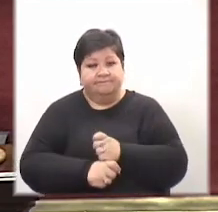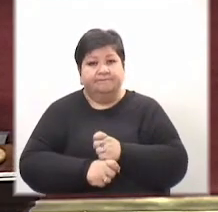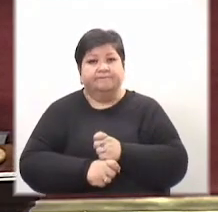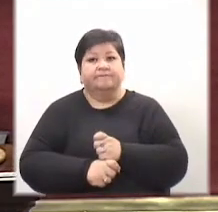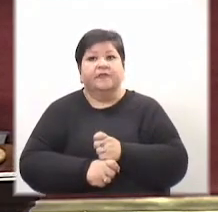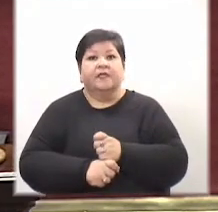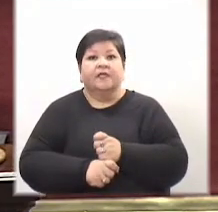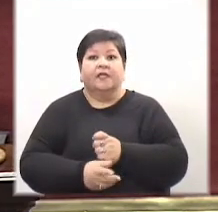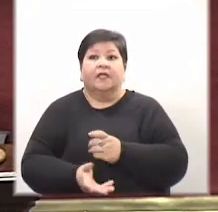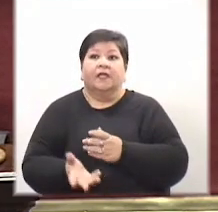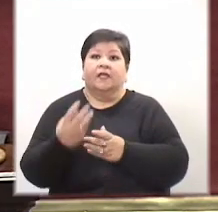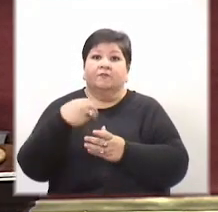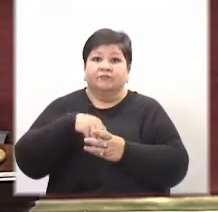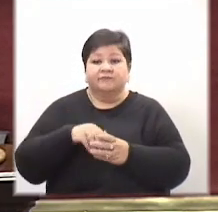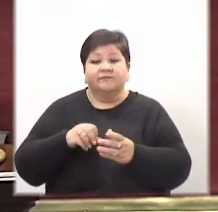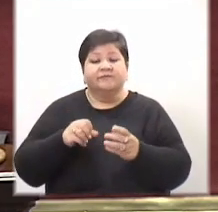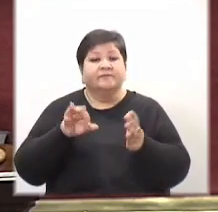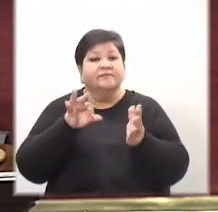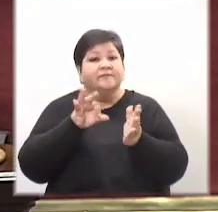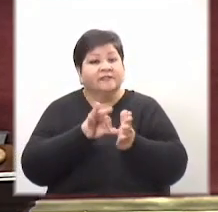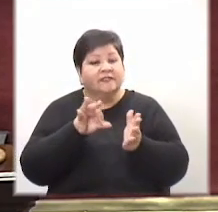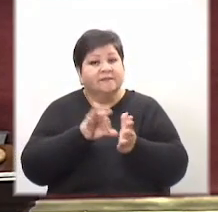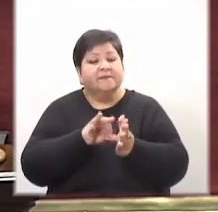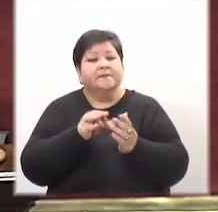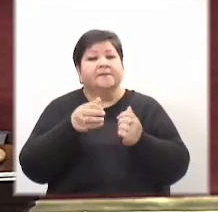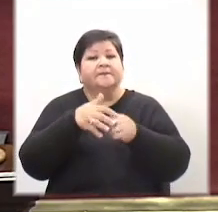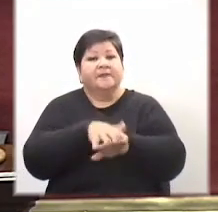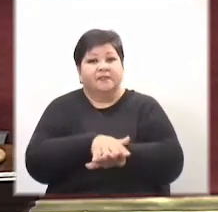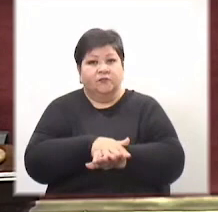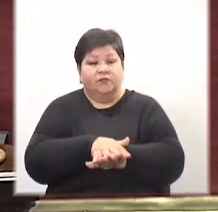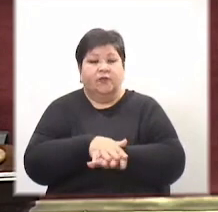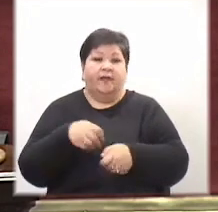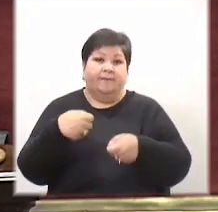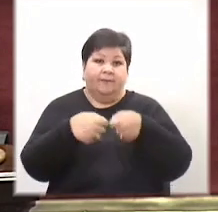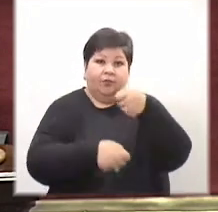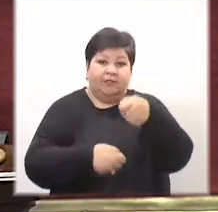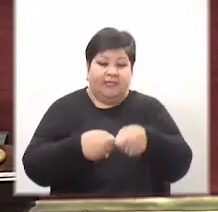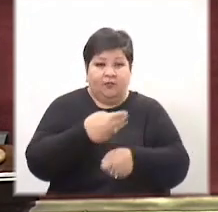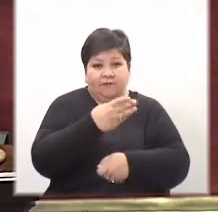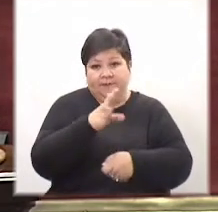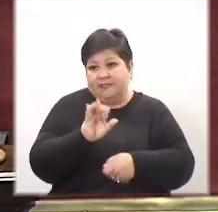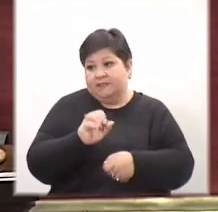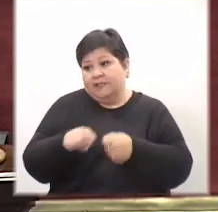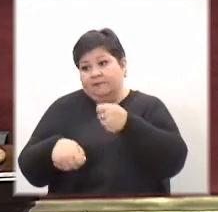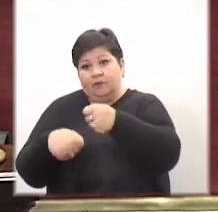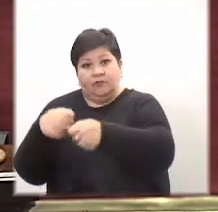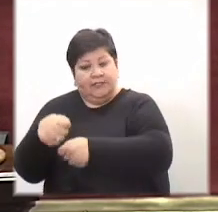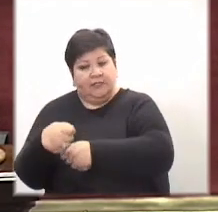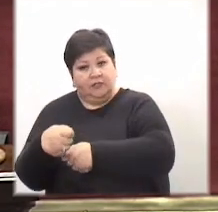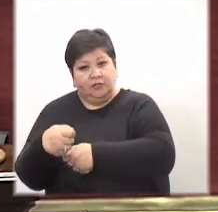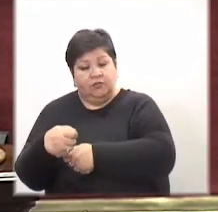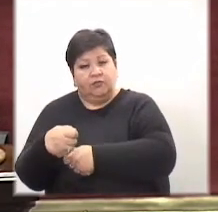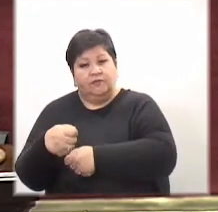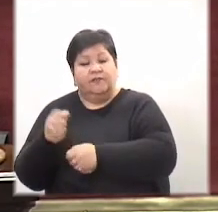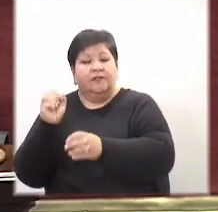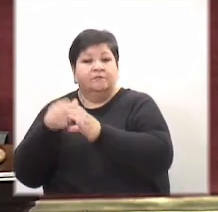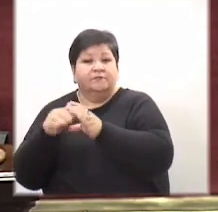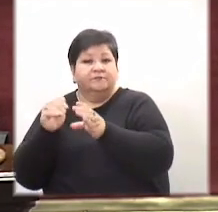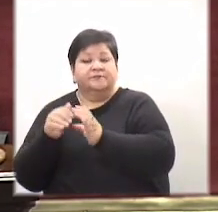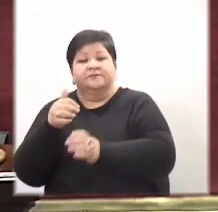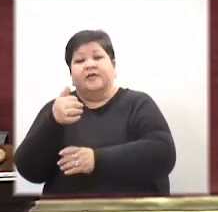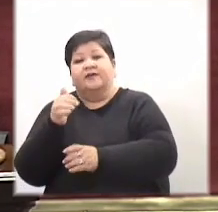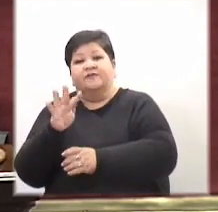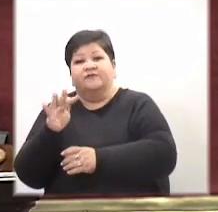serán comprendidos en un régimen mixto, aportando a la caja y a la administradora de ahorro previsto